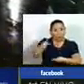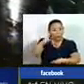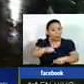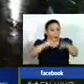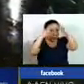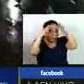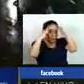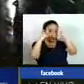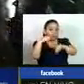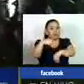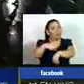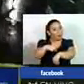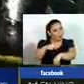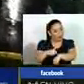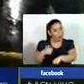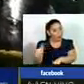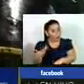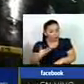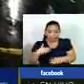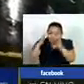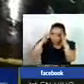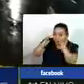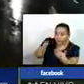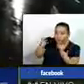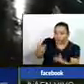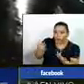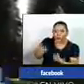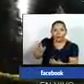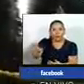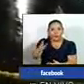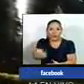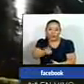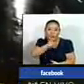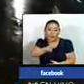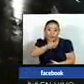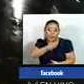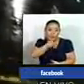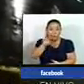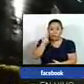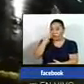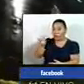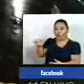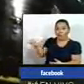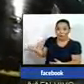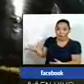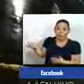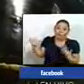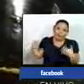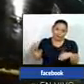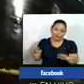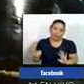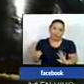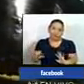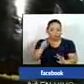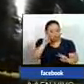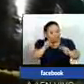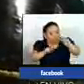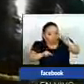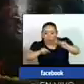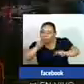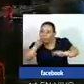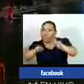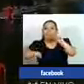noche. Nosotros vamos a estar pendientes de la información. Como vemos, pues ya las autoridades han iniciado con las